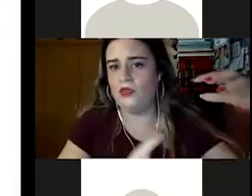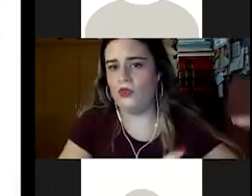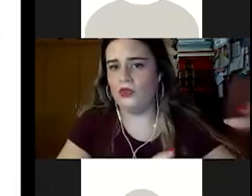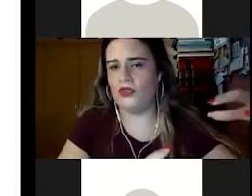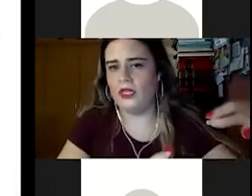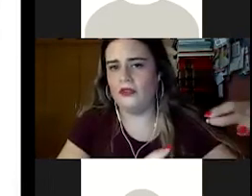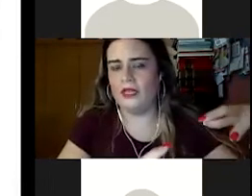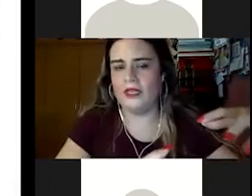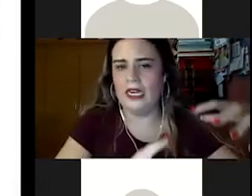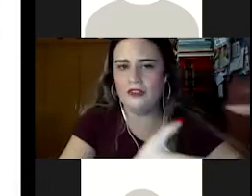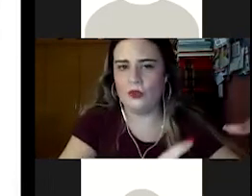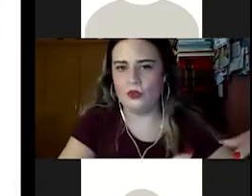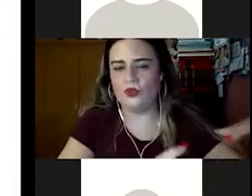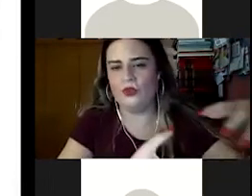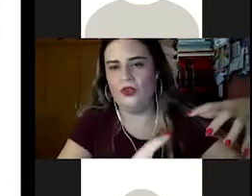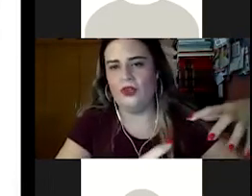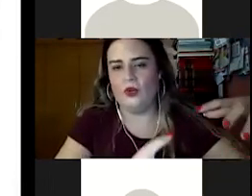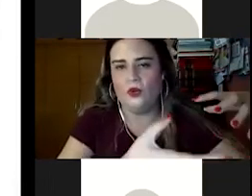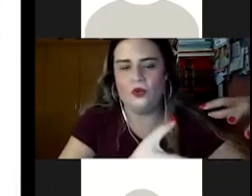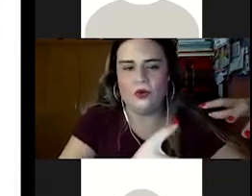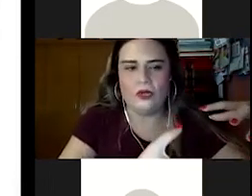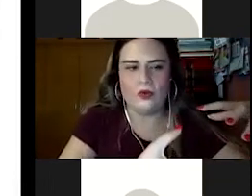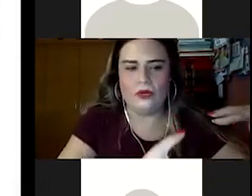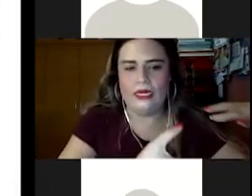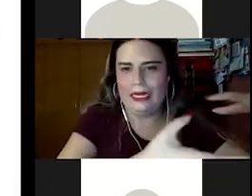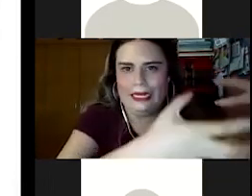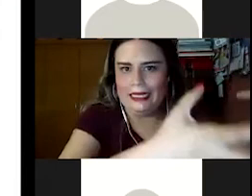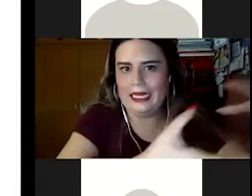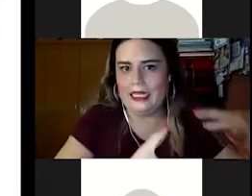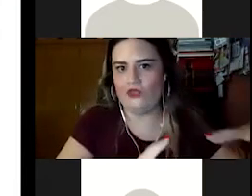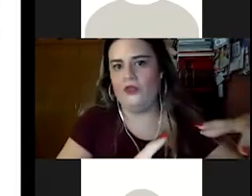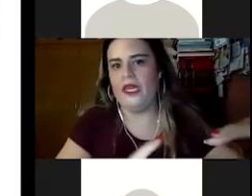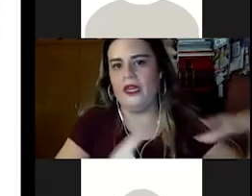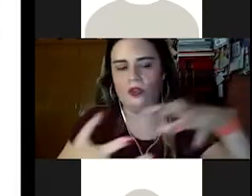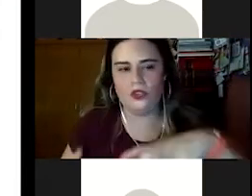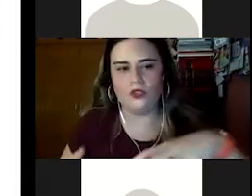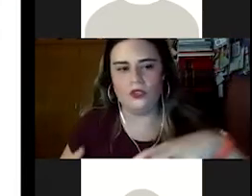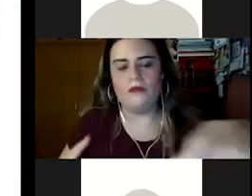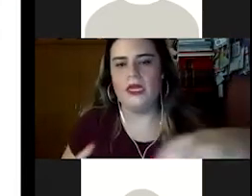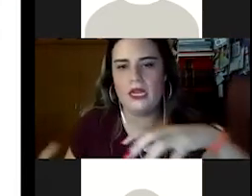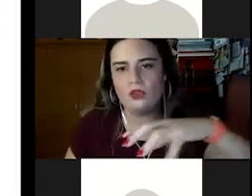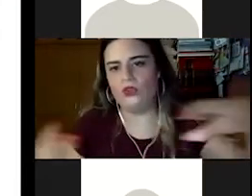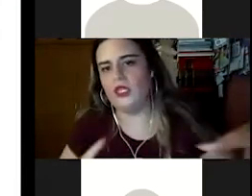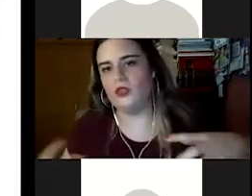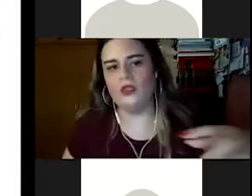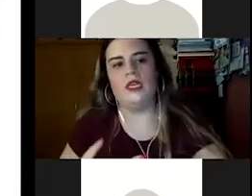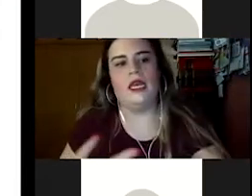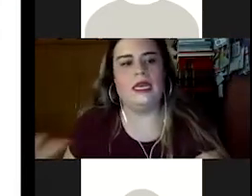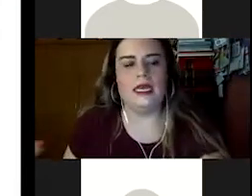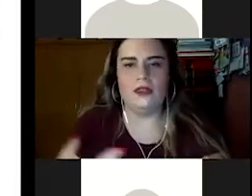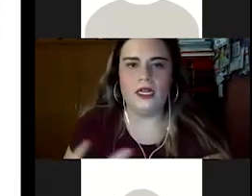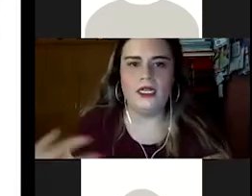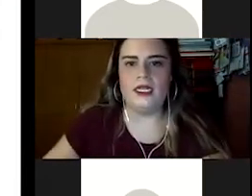más son los filántropos o la caridad y los gobiernos, sino también hay otros actores